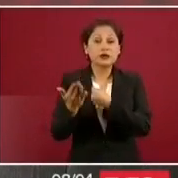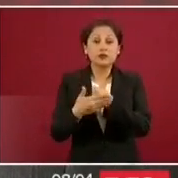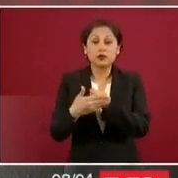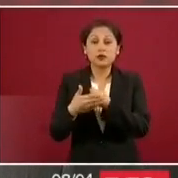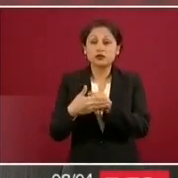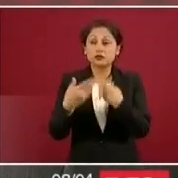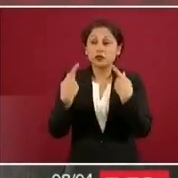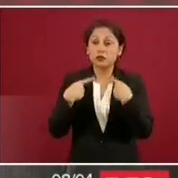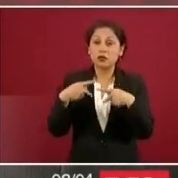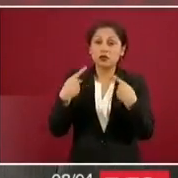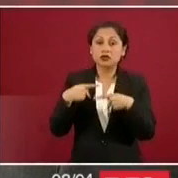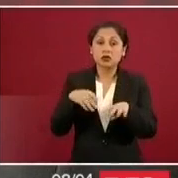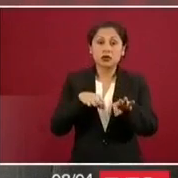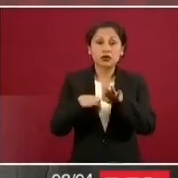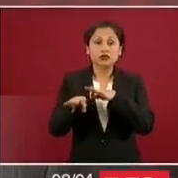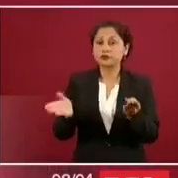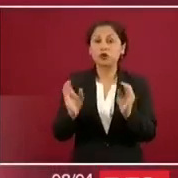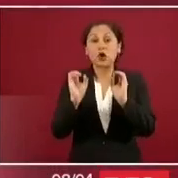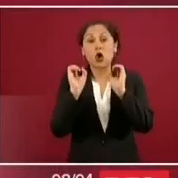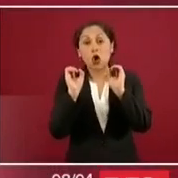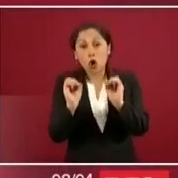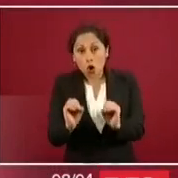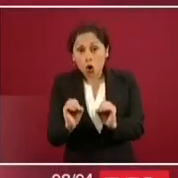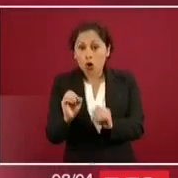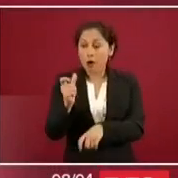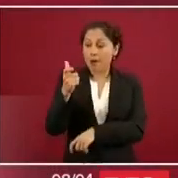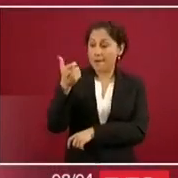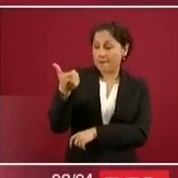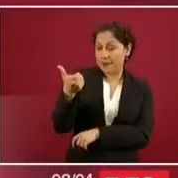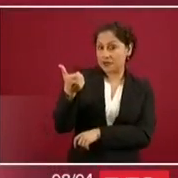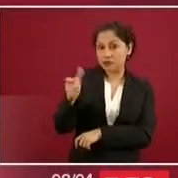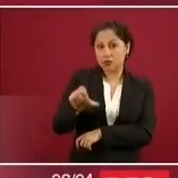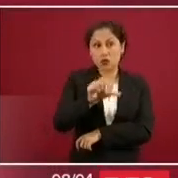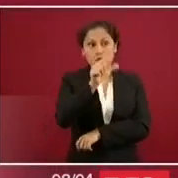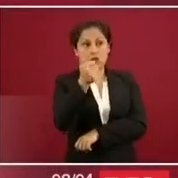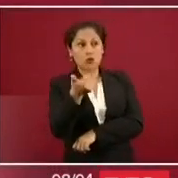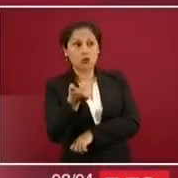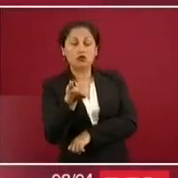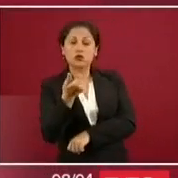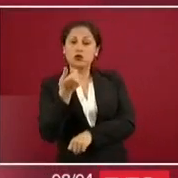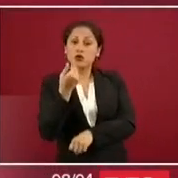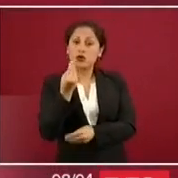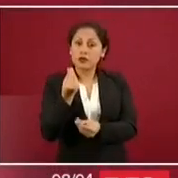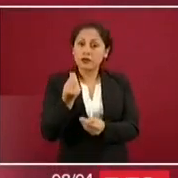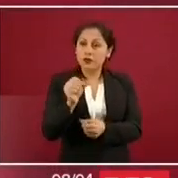de depreciación del peso, si se agrega